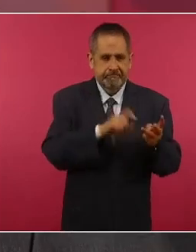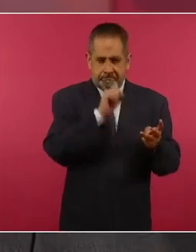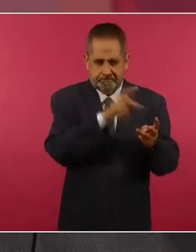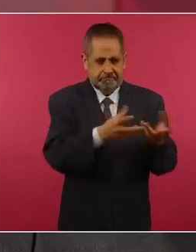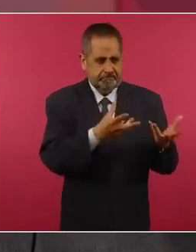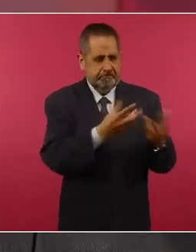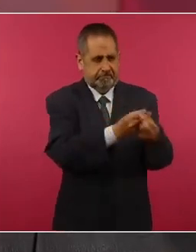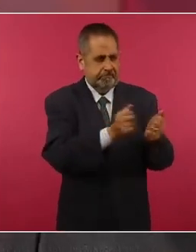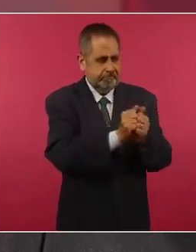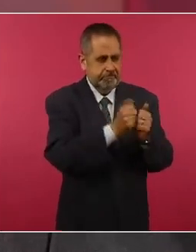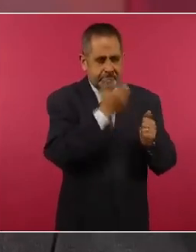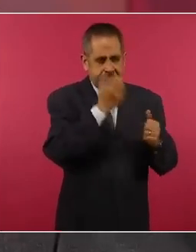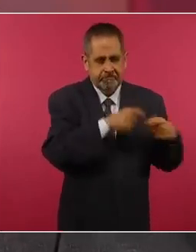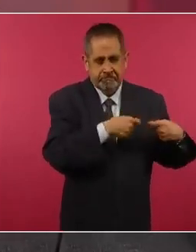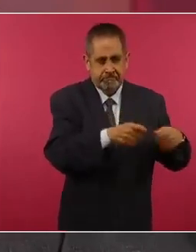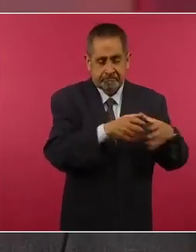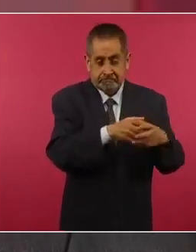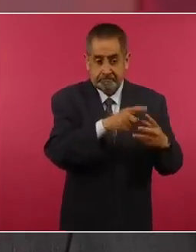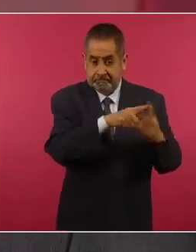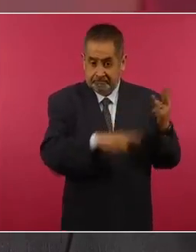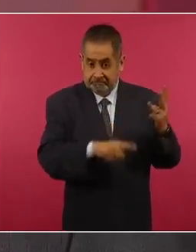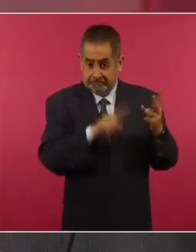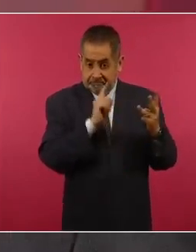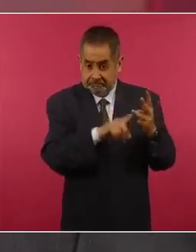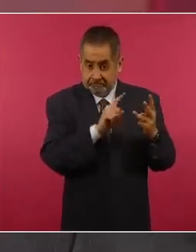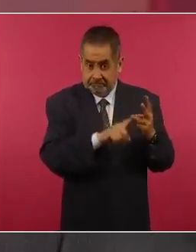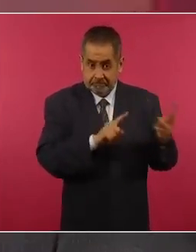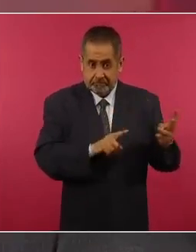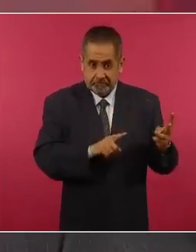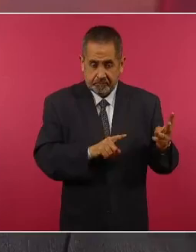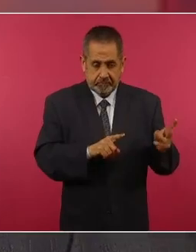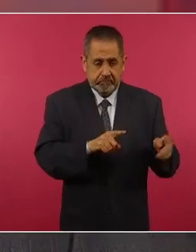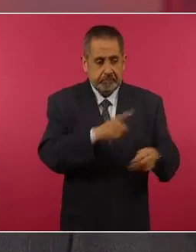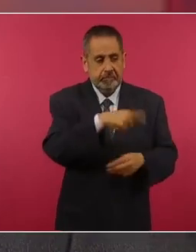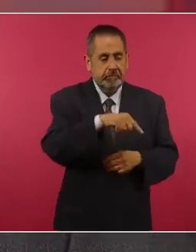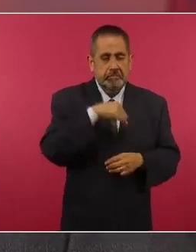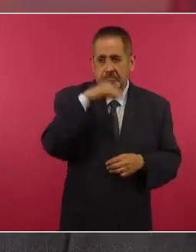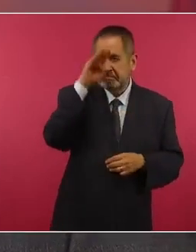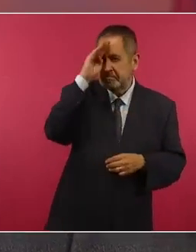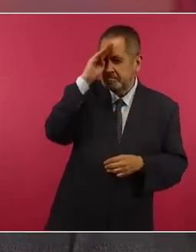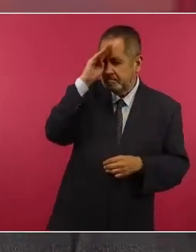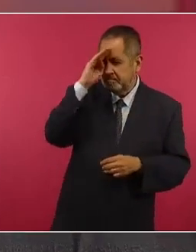partidarios del conservadurismo, que no estén pensando